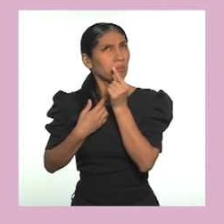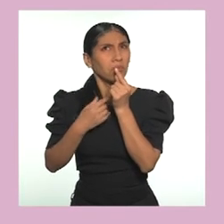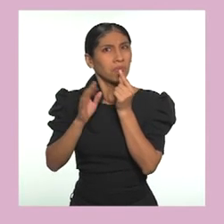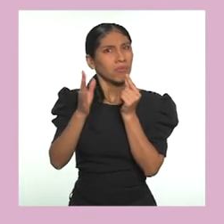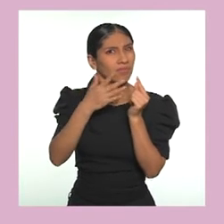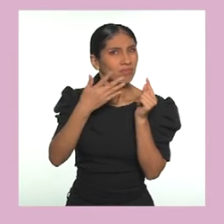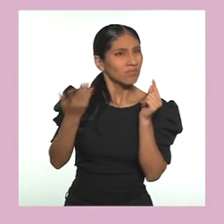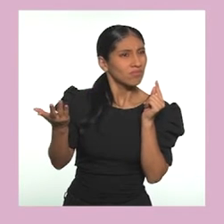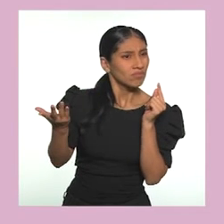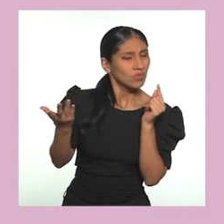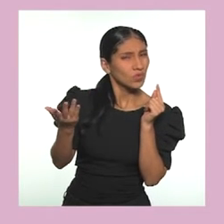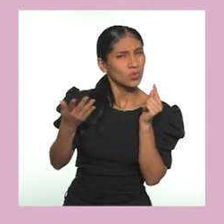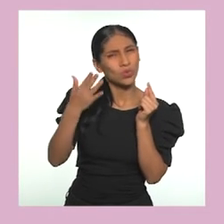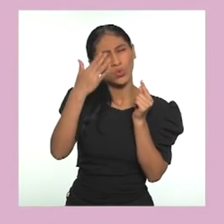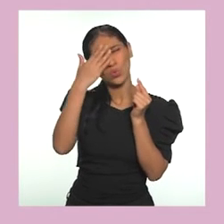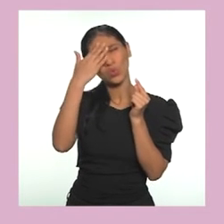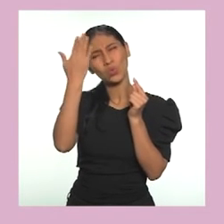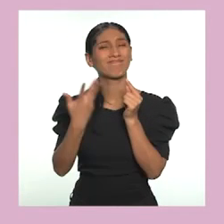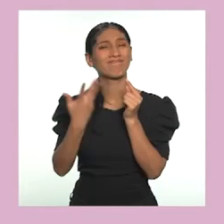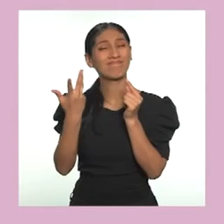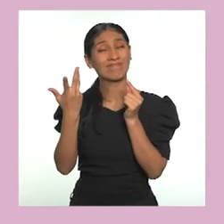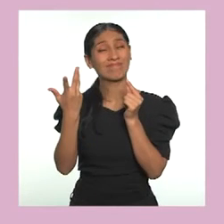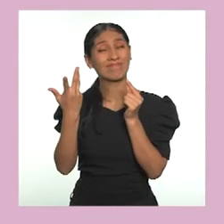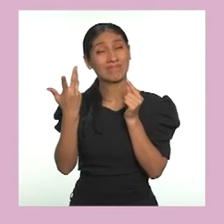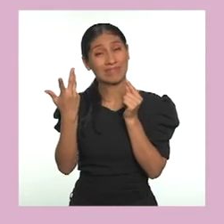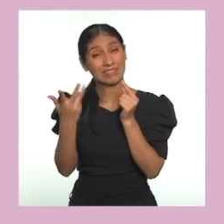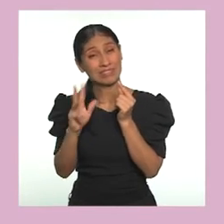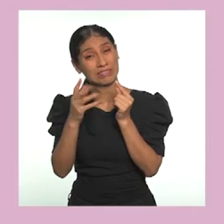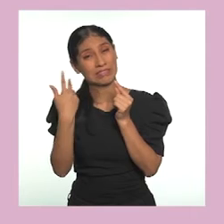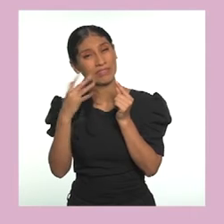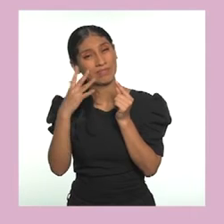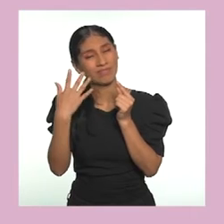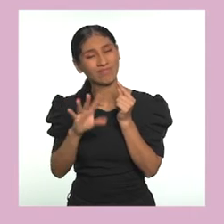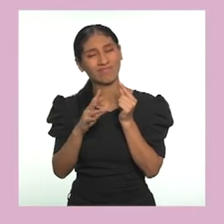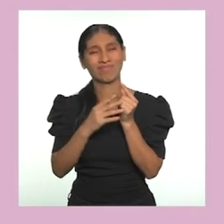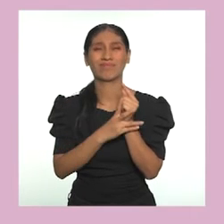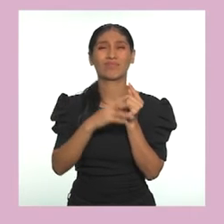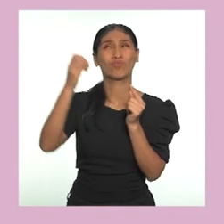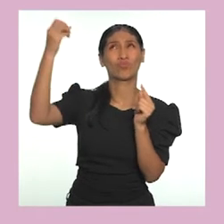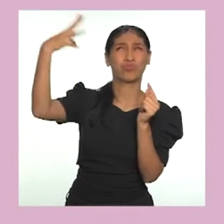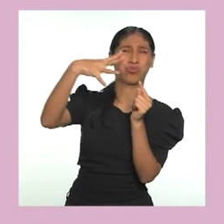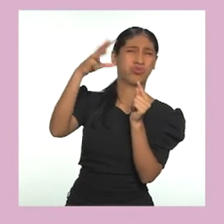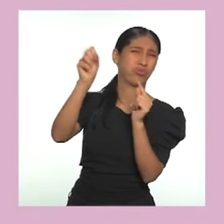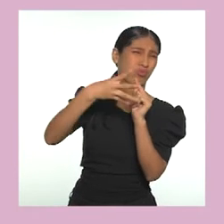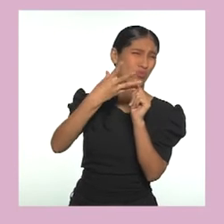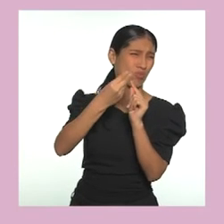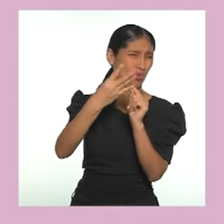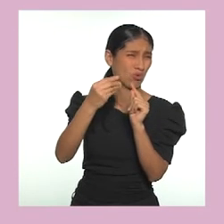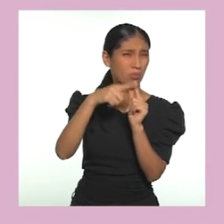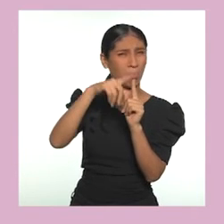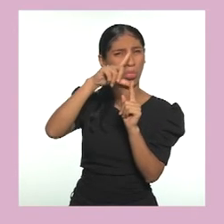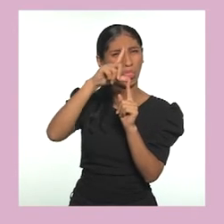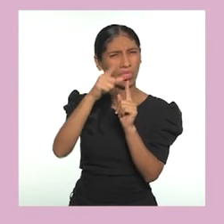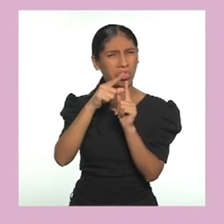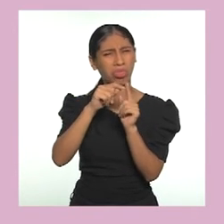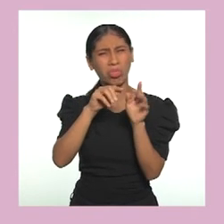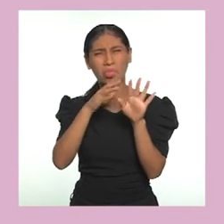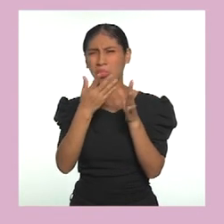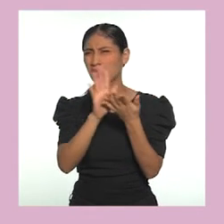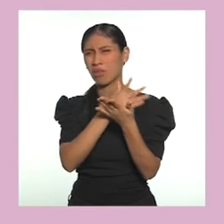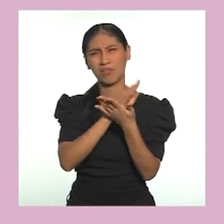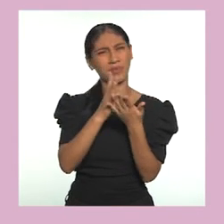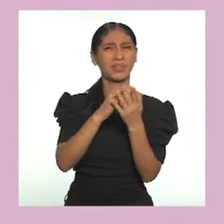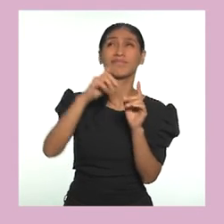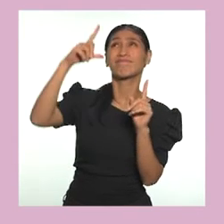¡Ay! ¡Y ya no huele a nada! ¡Uy, Sammy! Creo que nos hemos pasado de sol. Se ha